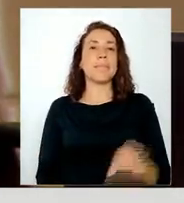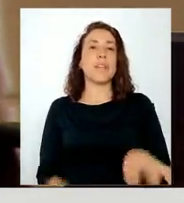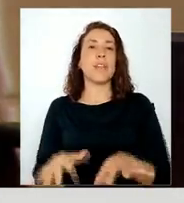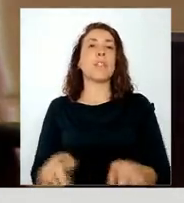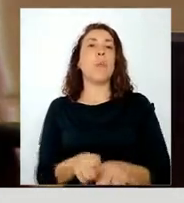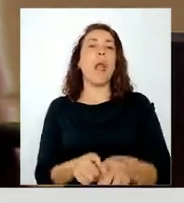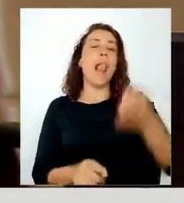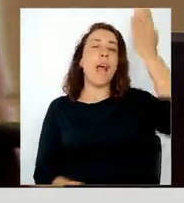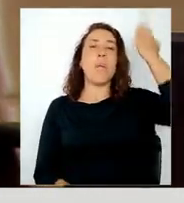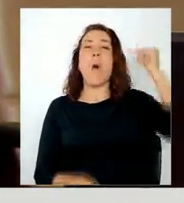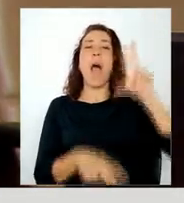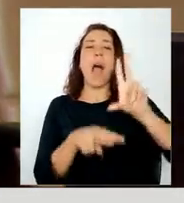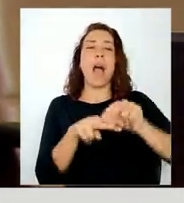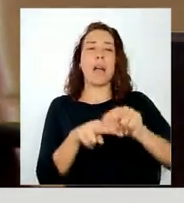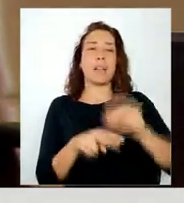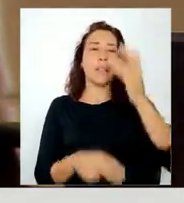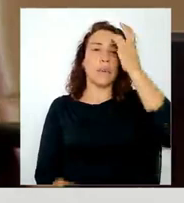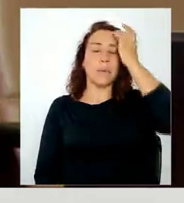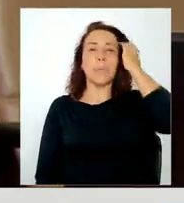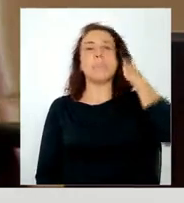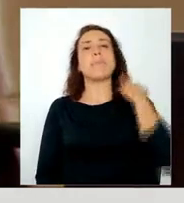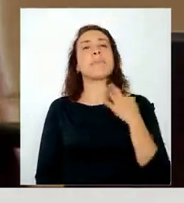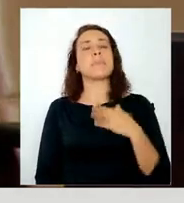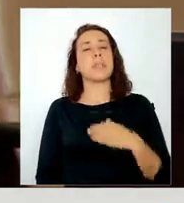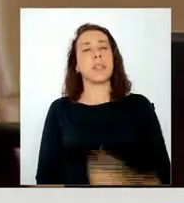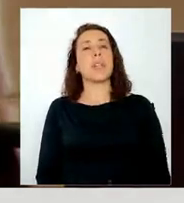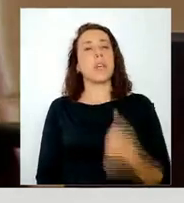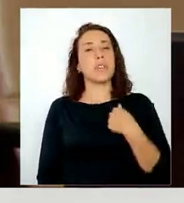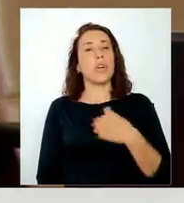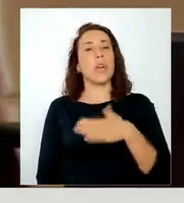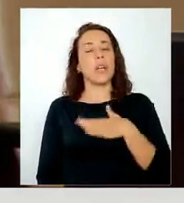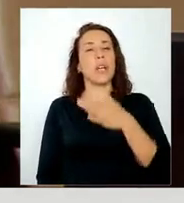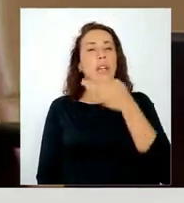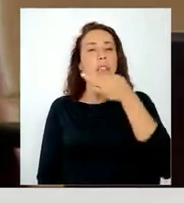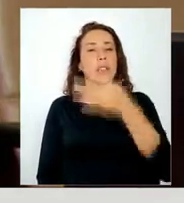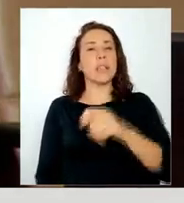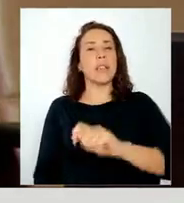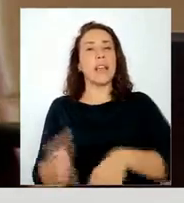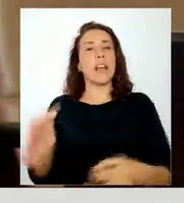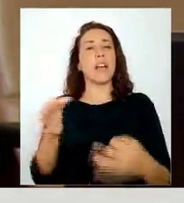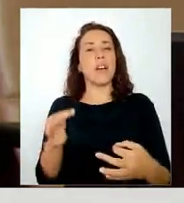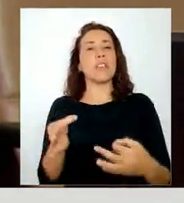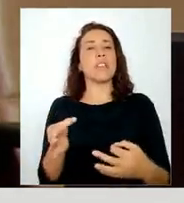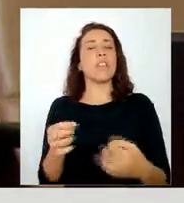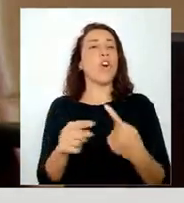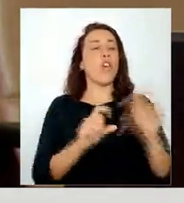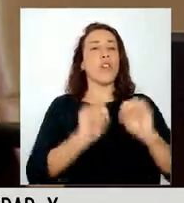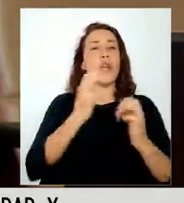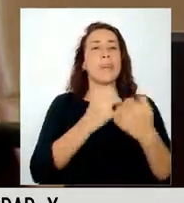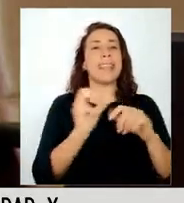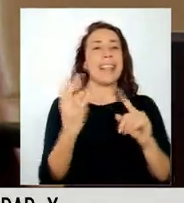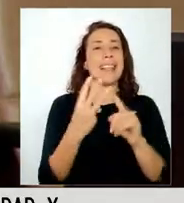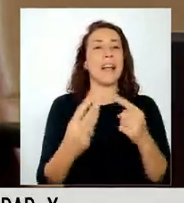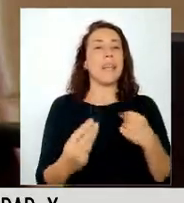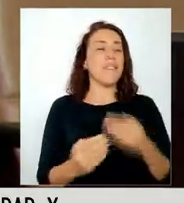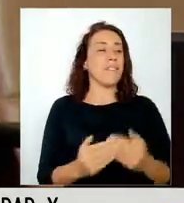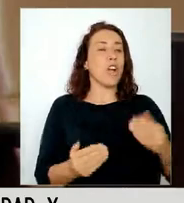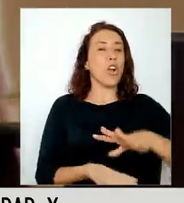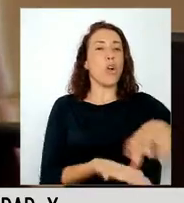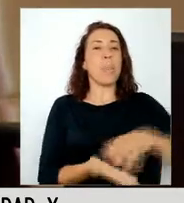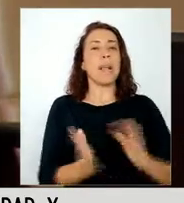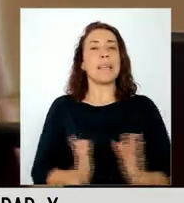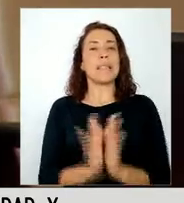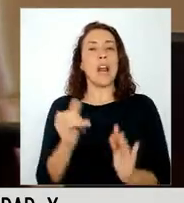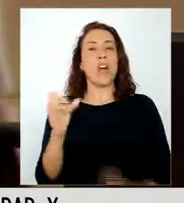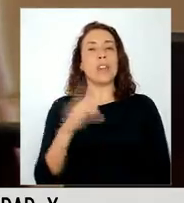negro por último me gustaría hablar sobre los contratos con terceros mis vecinos de la comuna de San José de maipo del sector